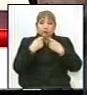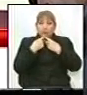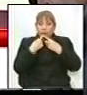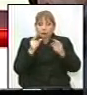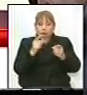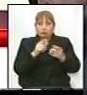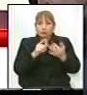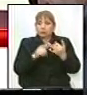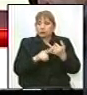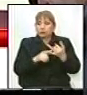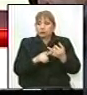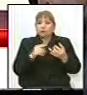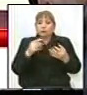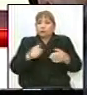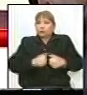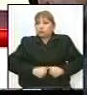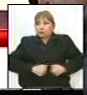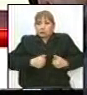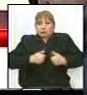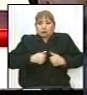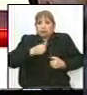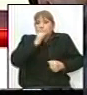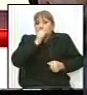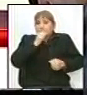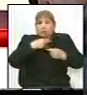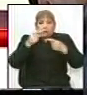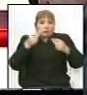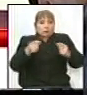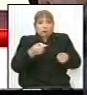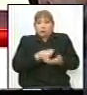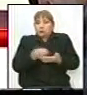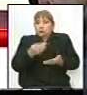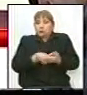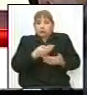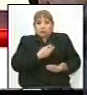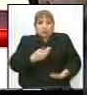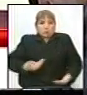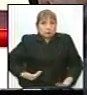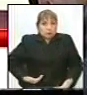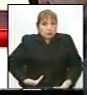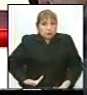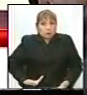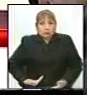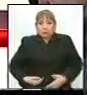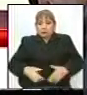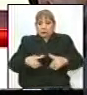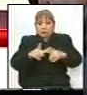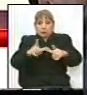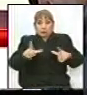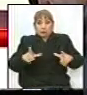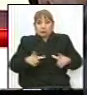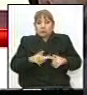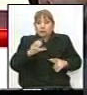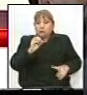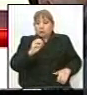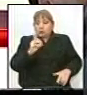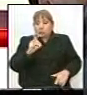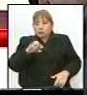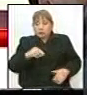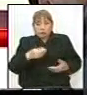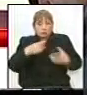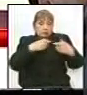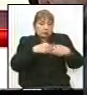de juradas de hojas de vida, propaganda electoral, publicidad estatal, instalación de local de ODP, la entrega